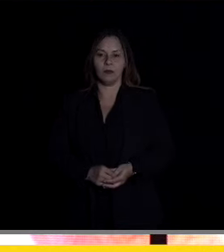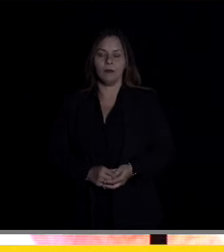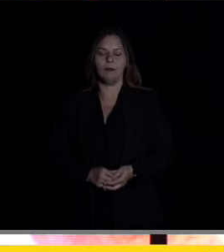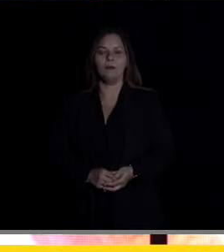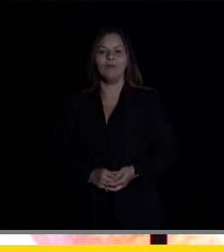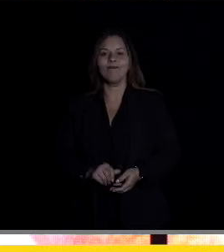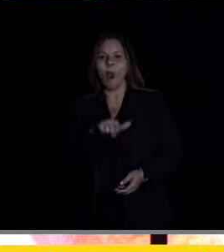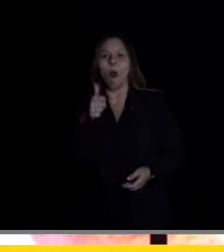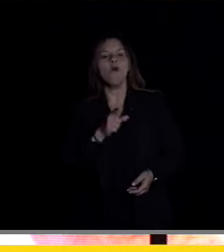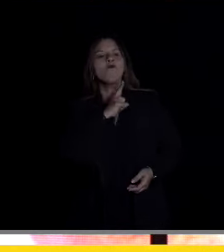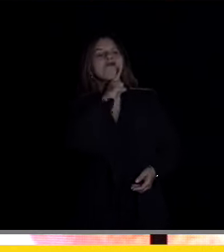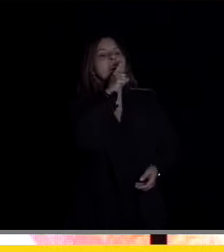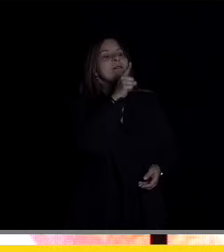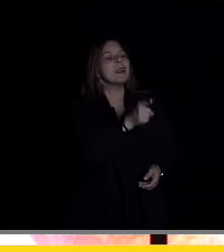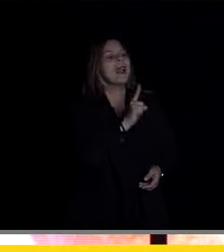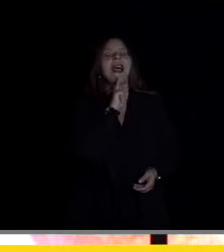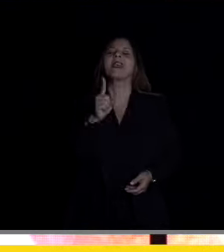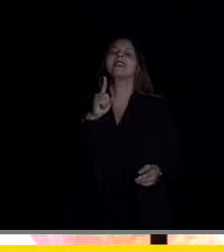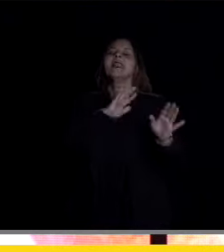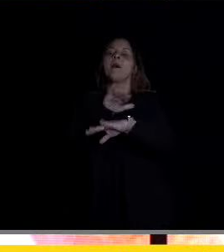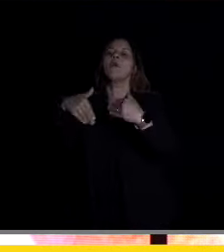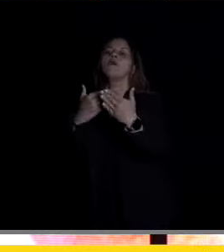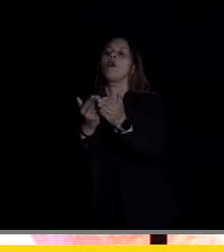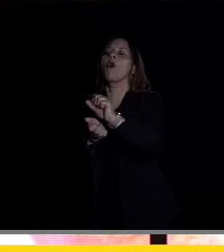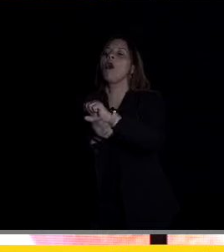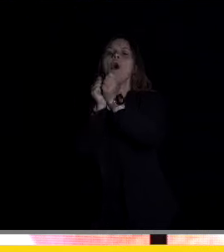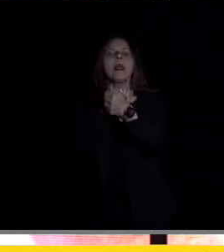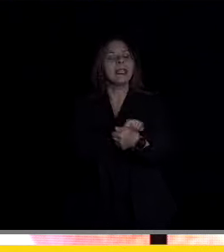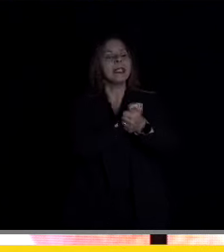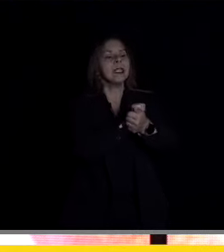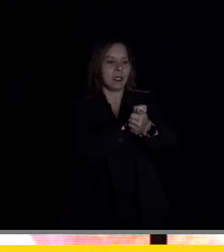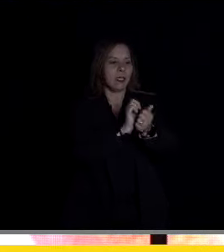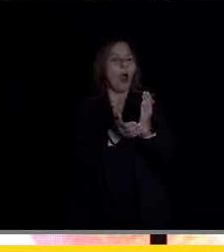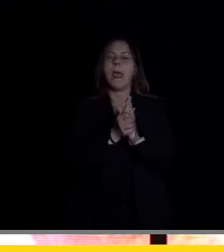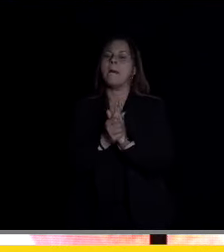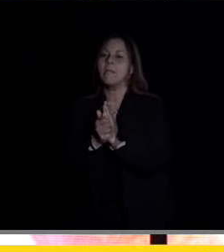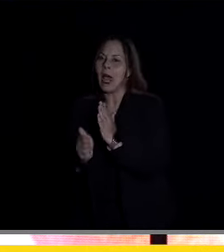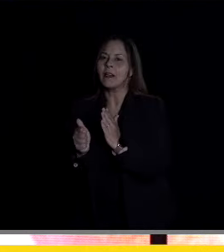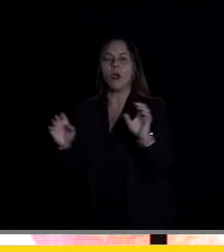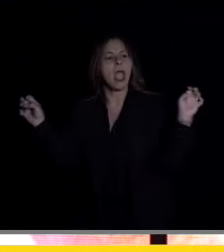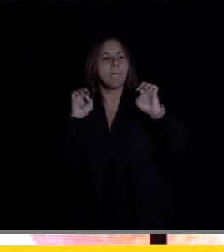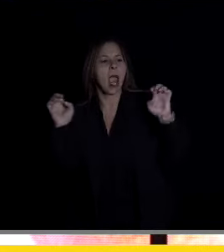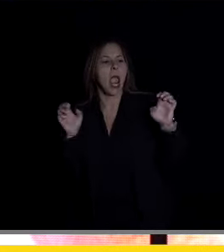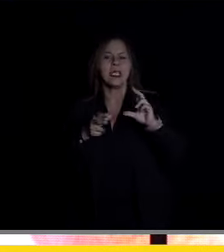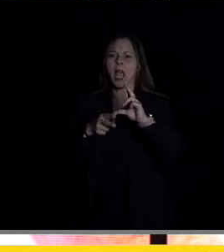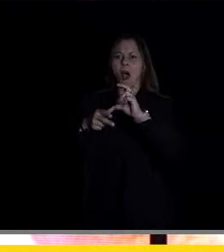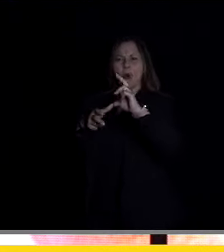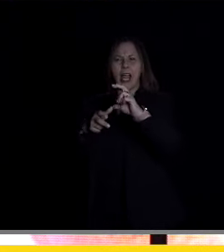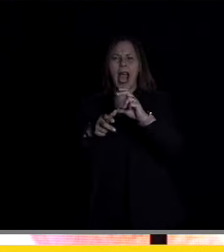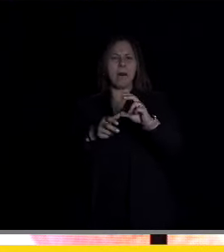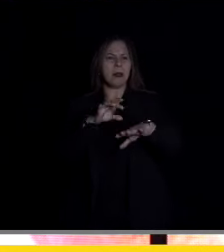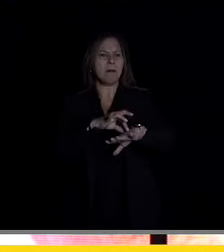Y otra verdad es que ya estamos todos convertidos en expertos en emergencias, huracanes, terremotos, pandemias.